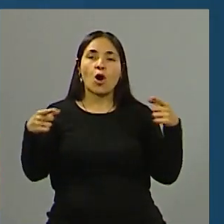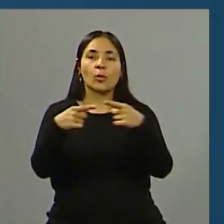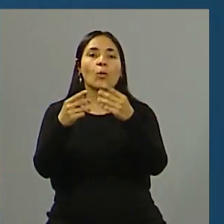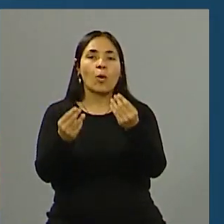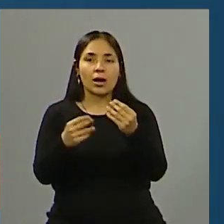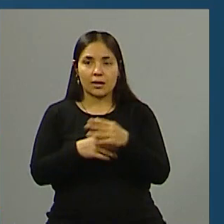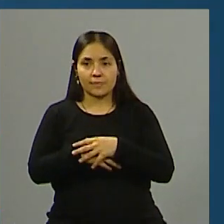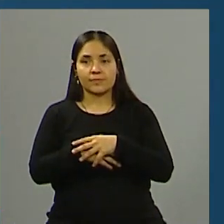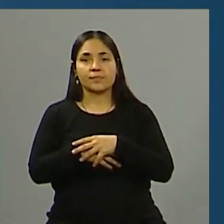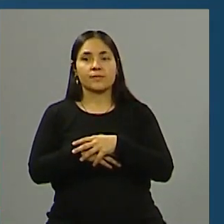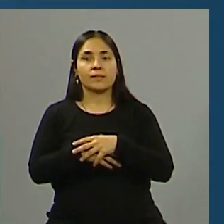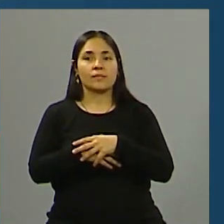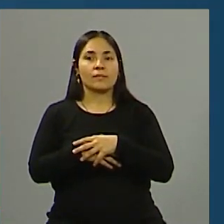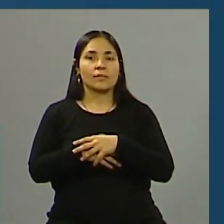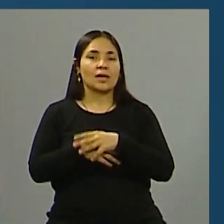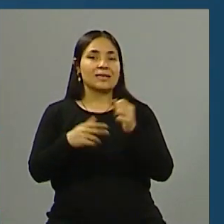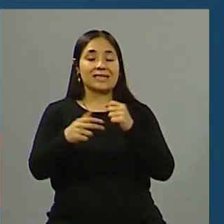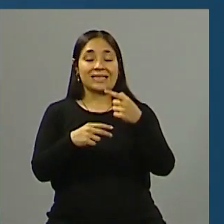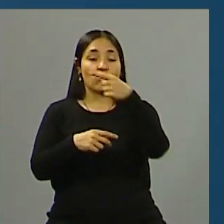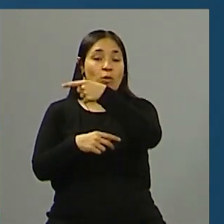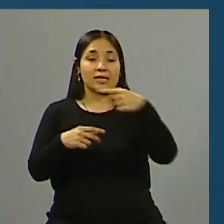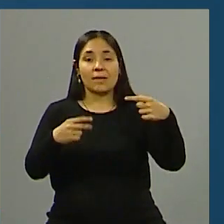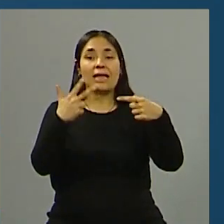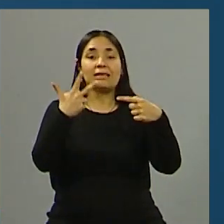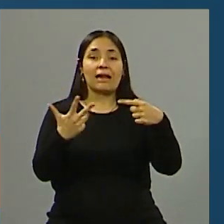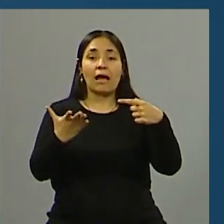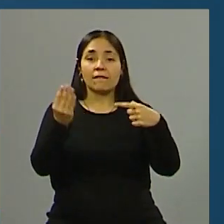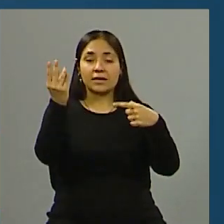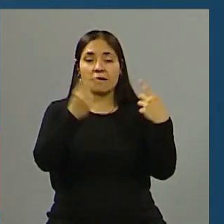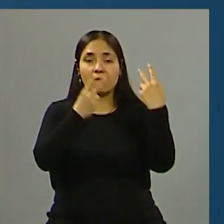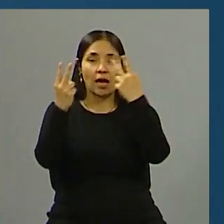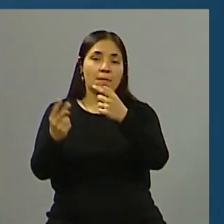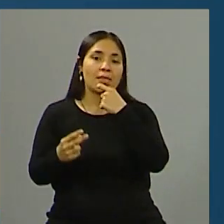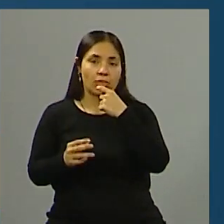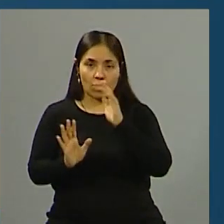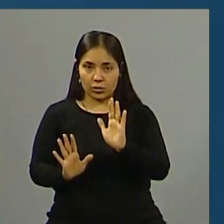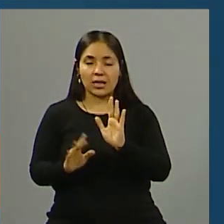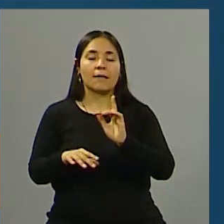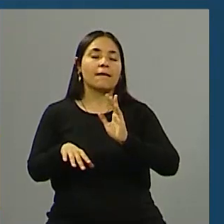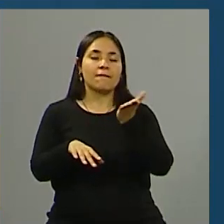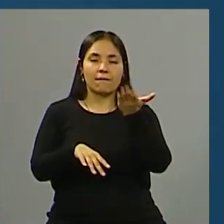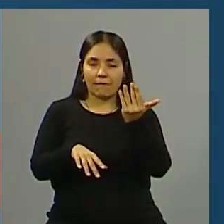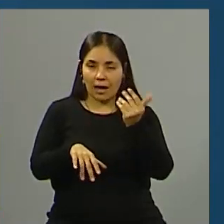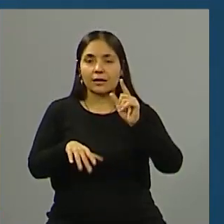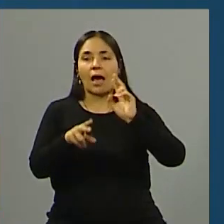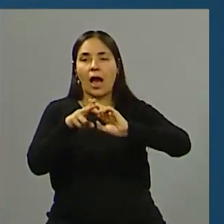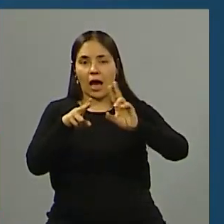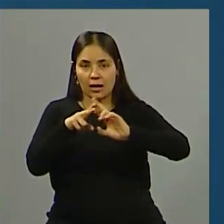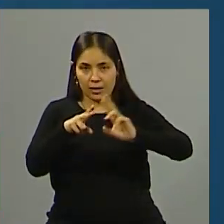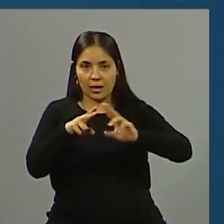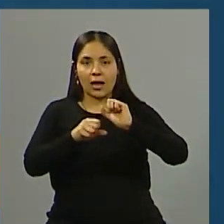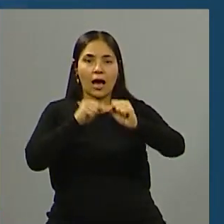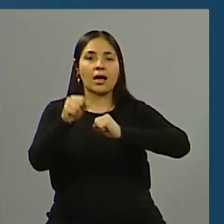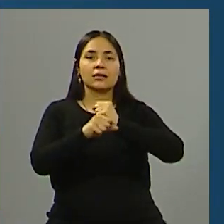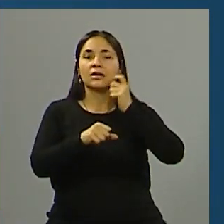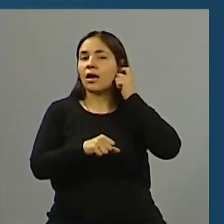haya tres viajes semanales a Mendoza. Paralelamente tenemos que hacer la obra para poder llegar a Gutiérrez, claro, que